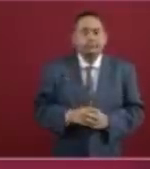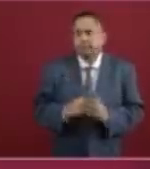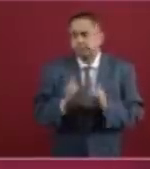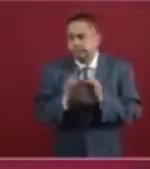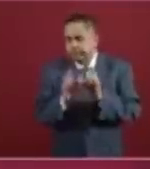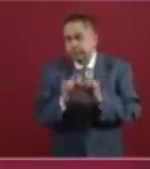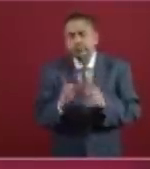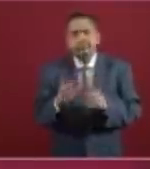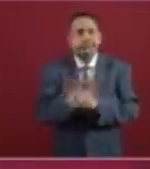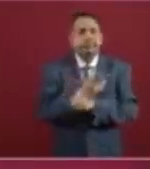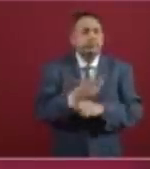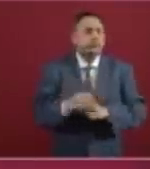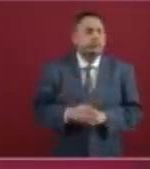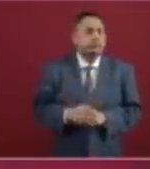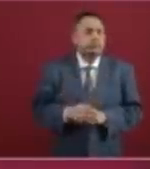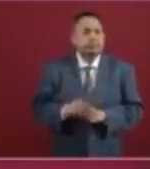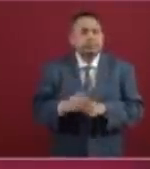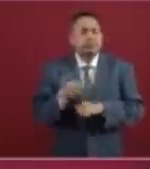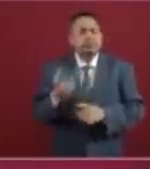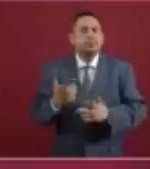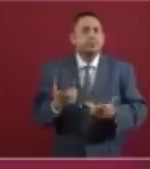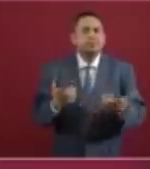sucede porque